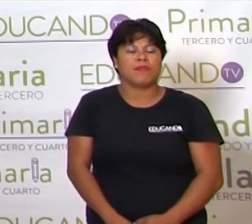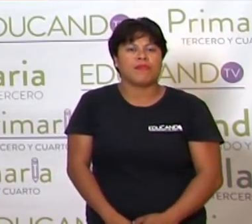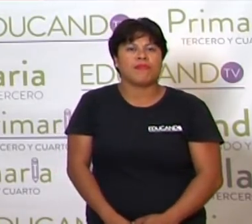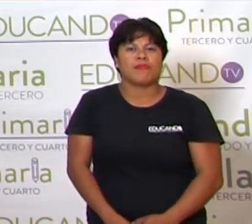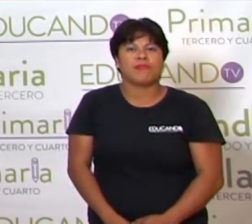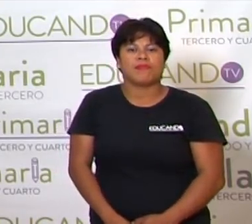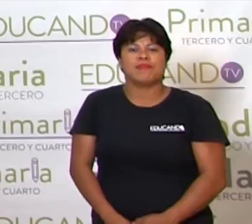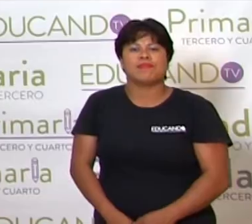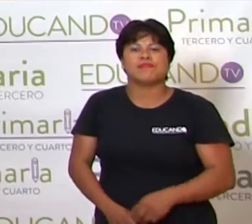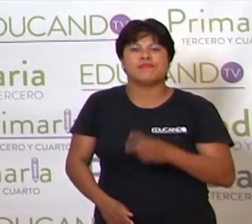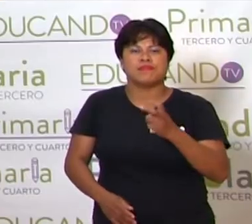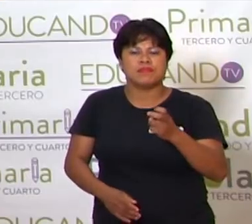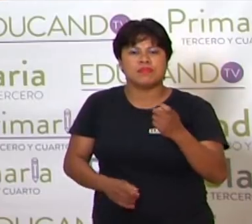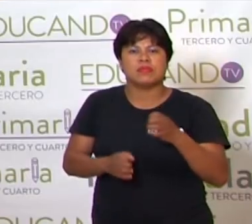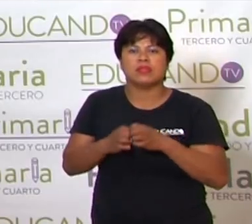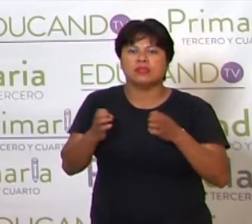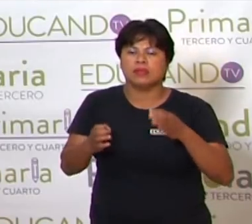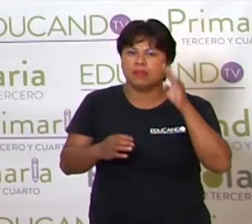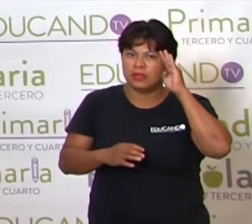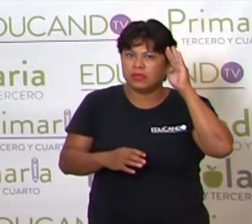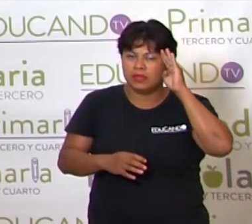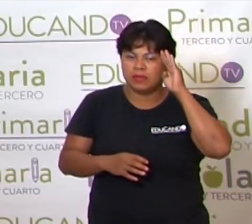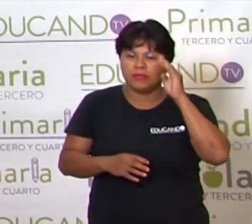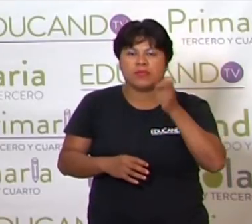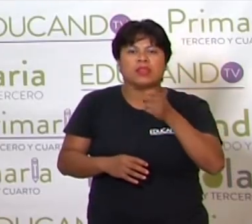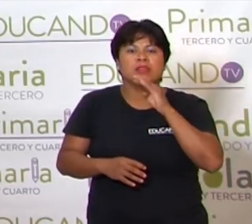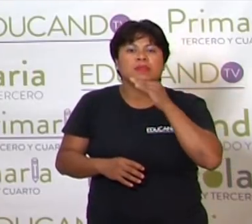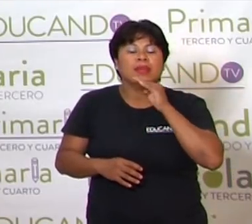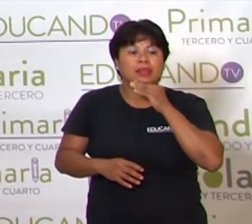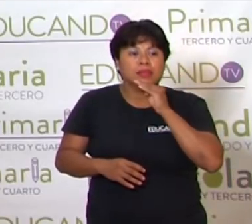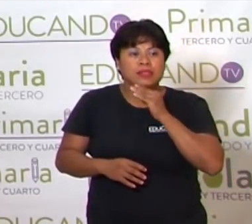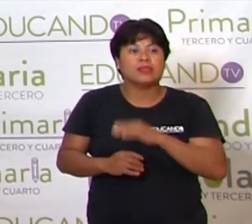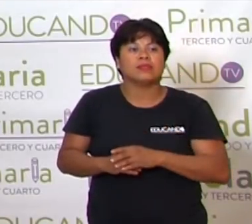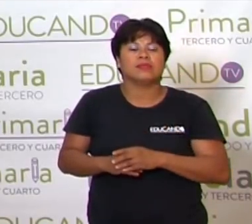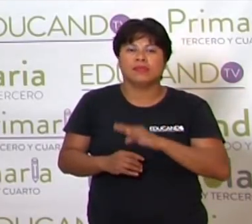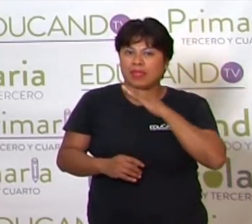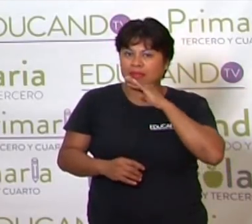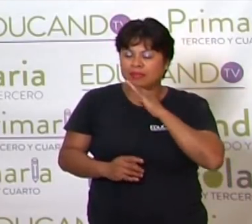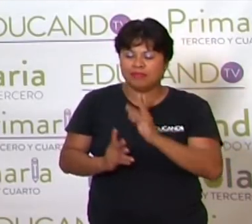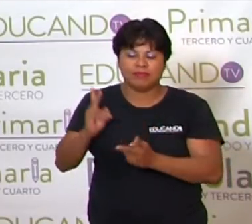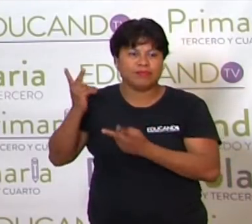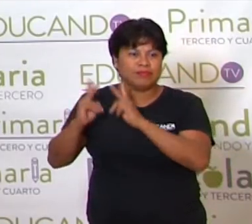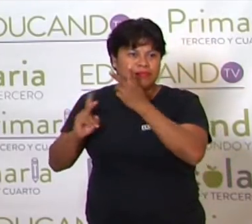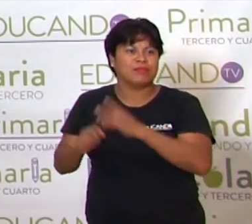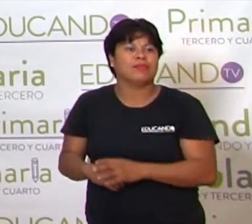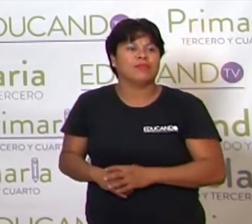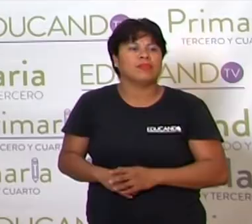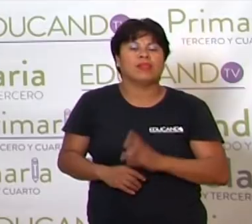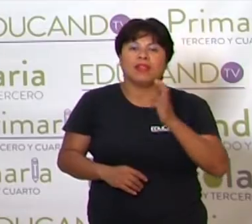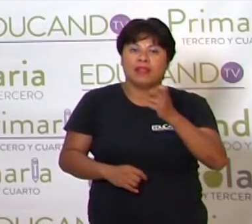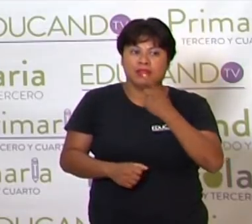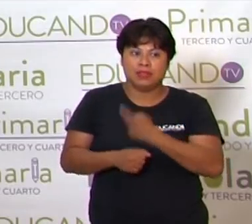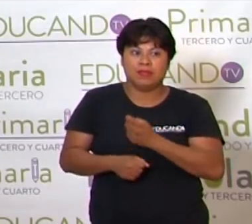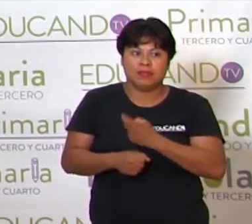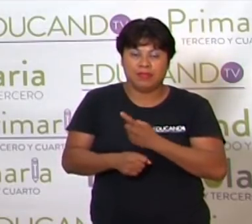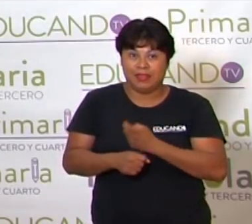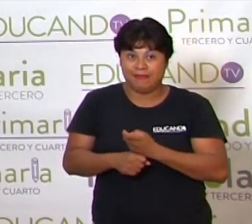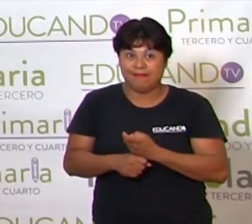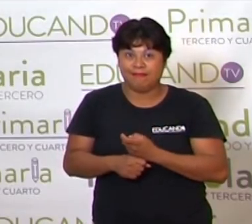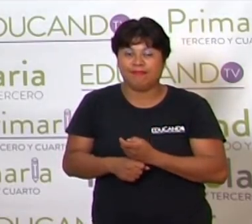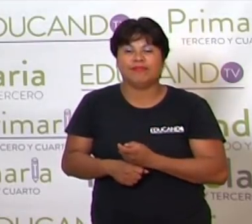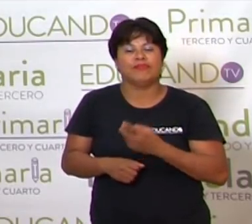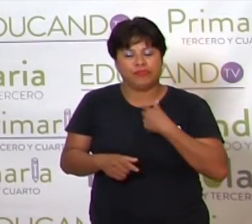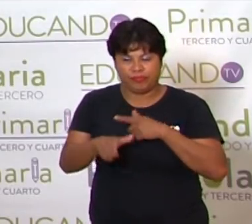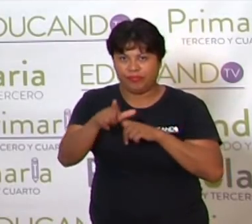de lo que ella está pensando, que son los maíces, el maizal. Entonces, esa es la primera. Voy